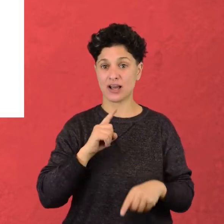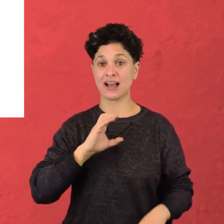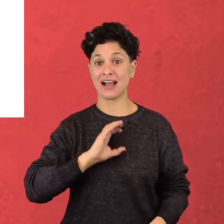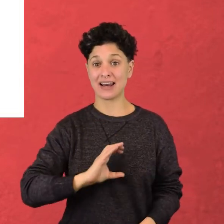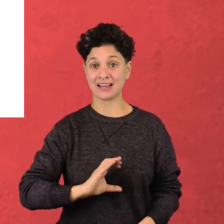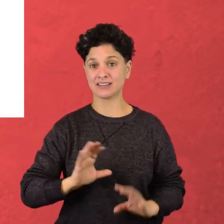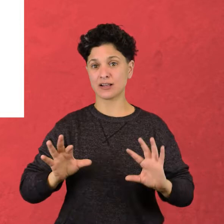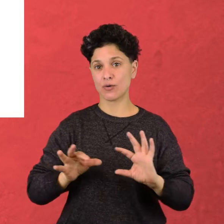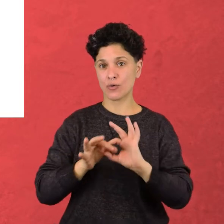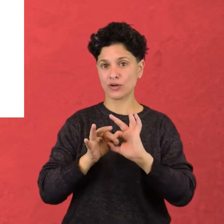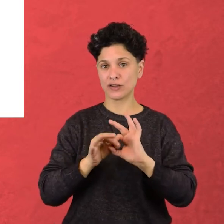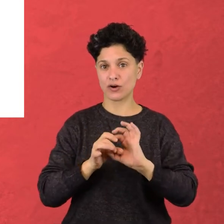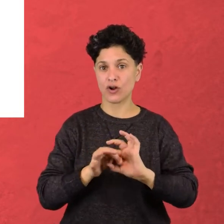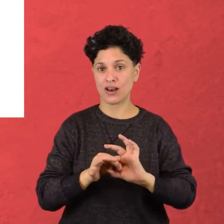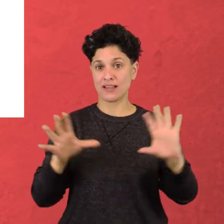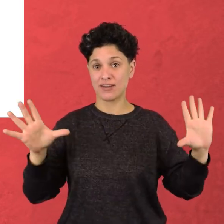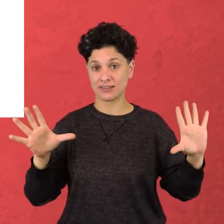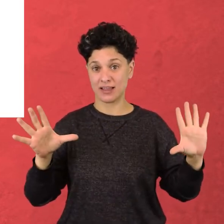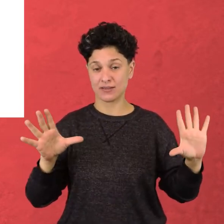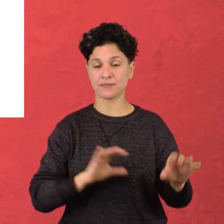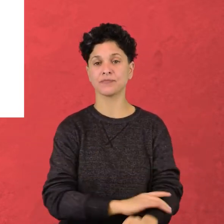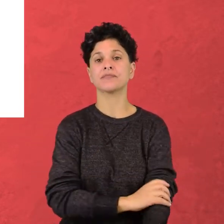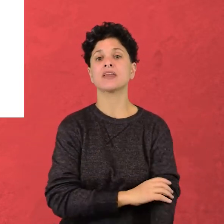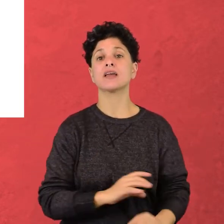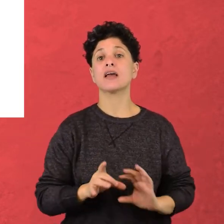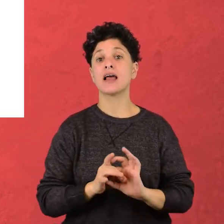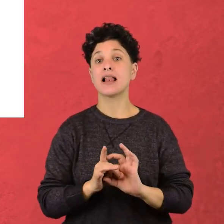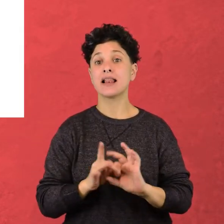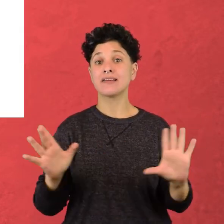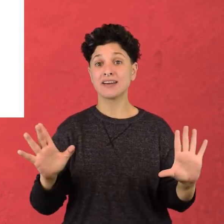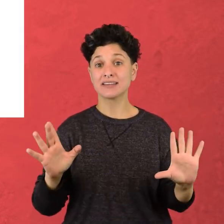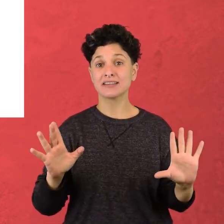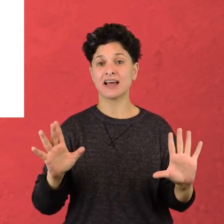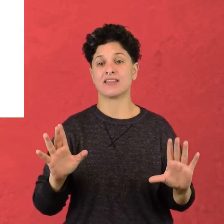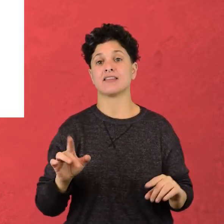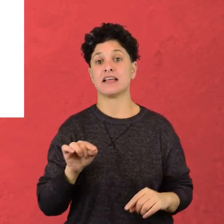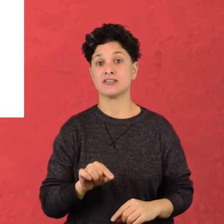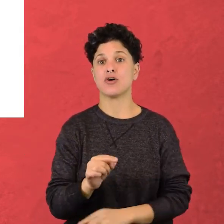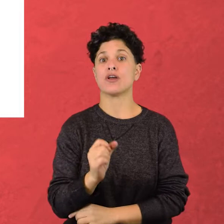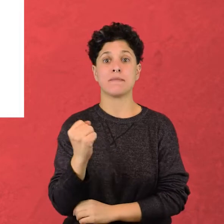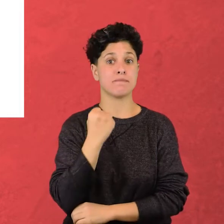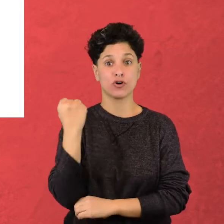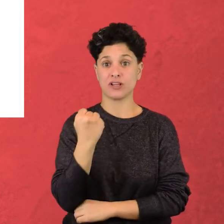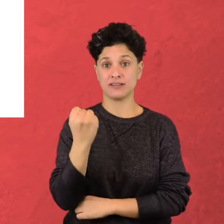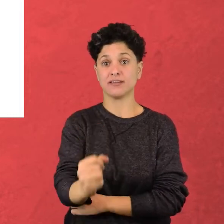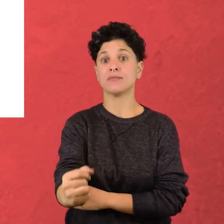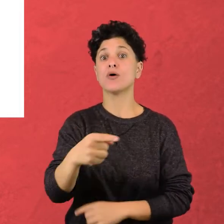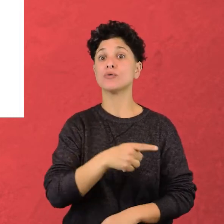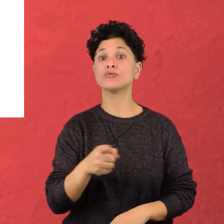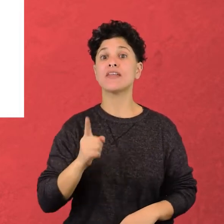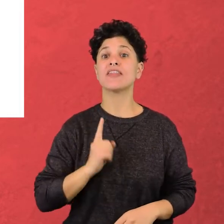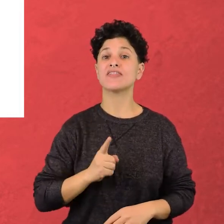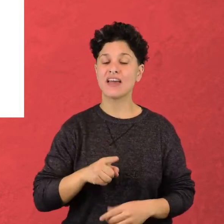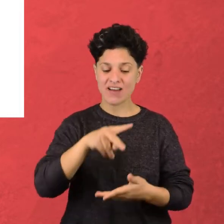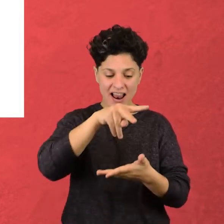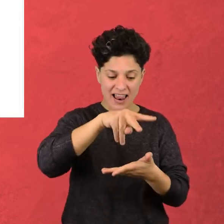diciendo que está asociando dos conceptos, carácter y libertad. Estos dos conceptos van de la mano y me gustaría que ustedes